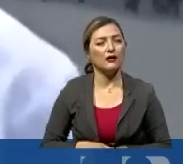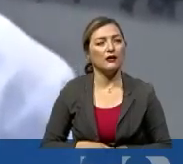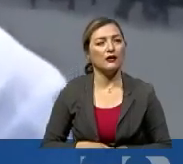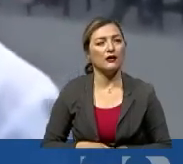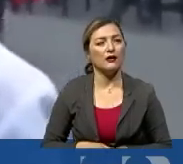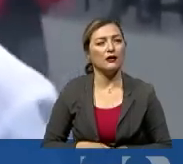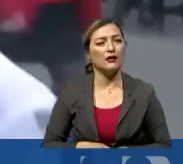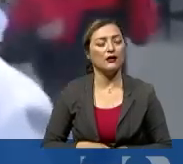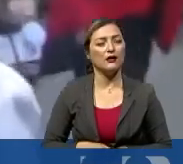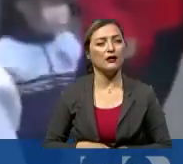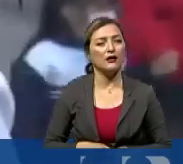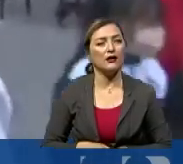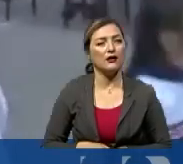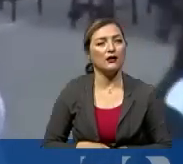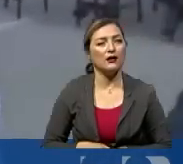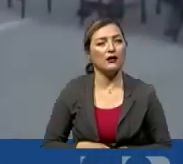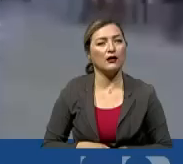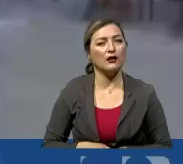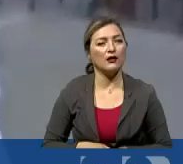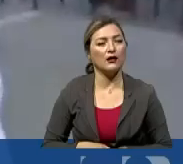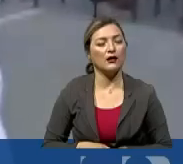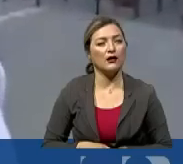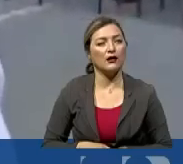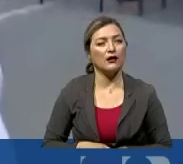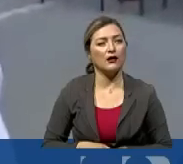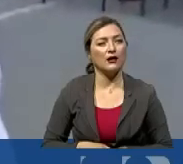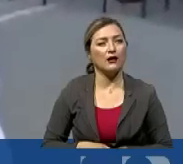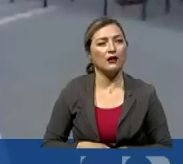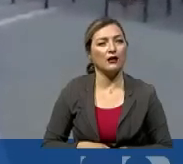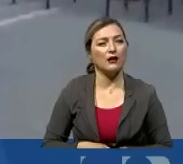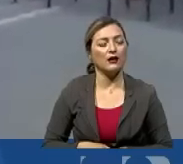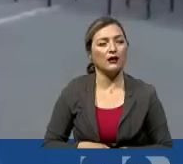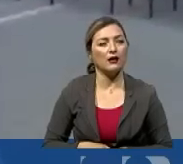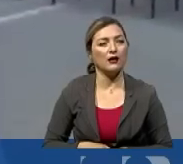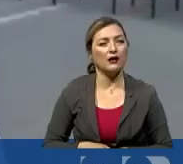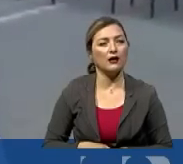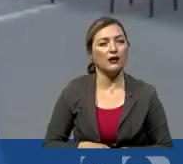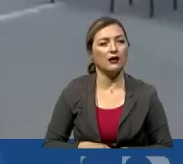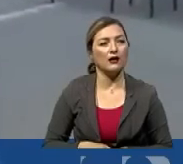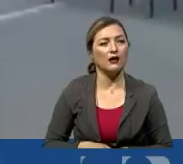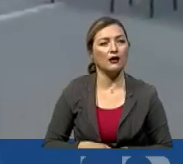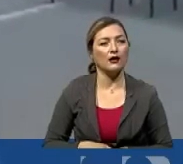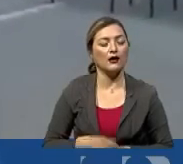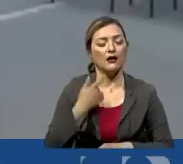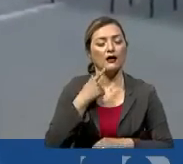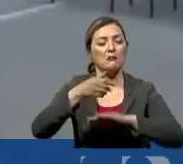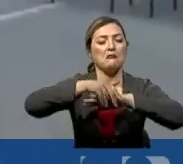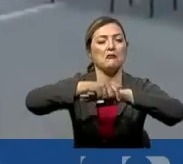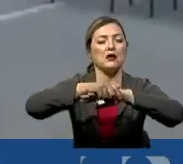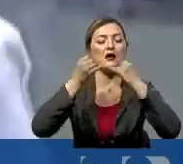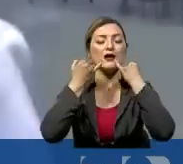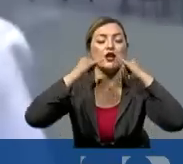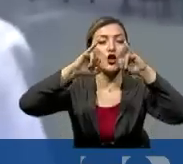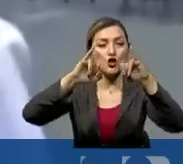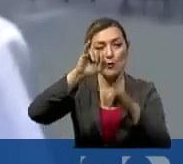Yo lo único que yo aprendí, solo, por ejemplo, sea Gearte, Damien, un Ere, un Bejoren, esa es mía, Aine, Eda. Eso trata de decir